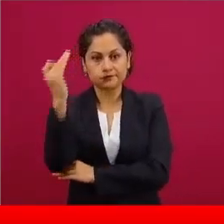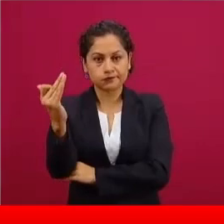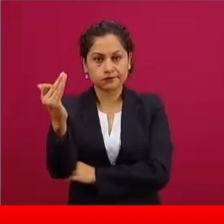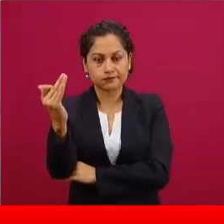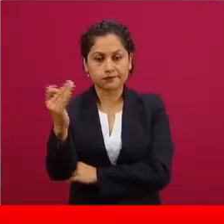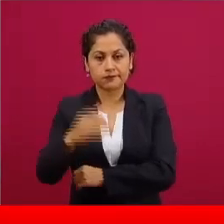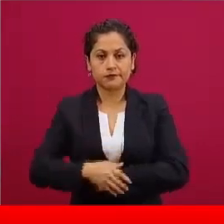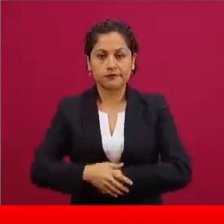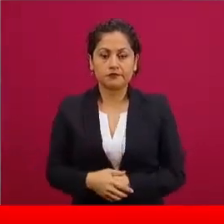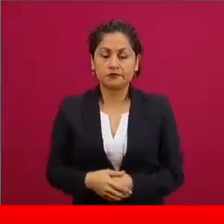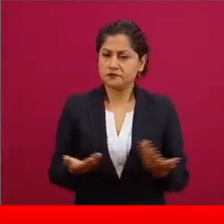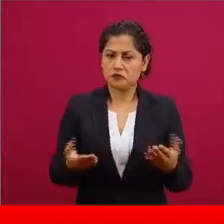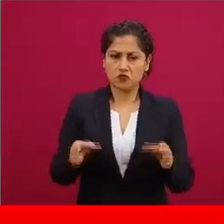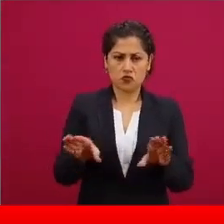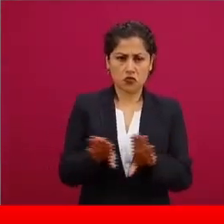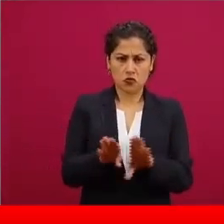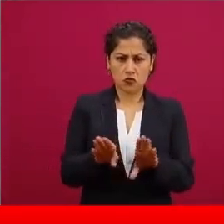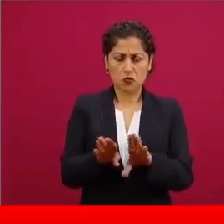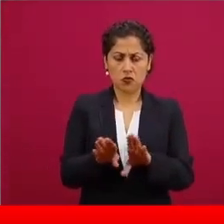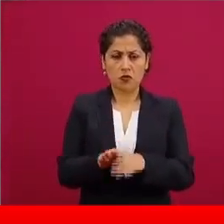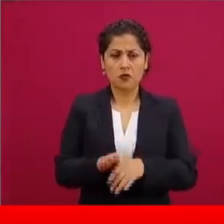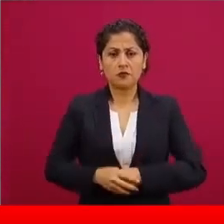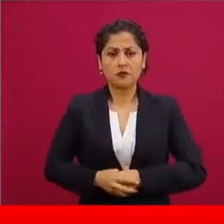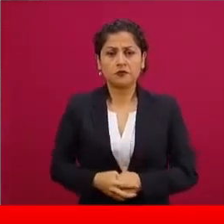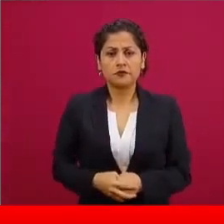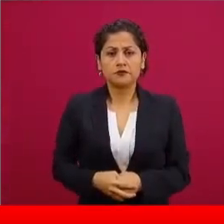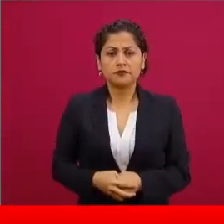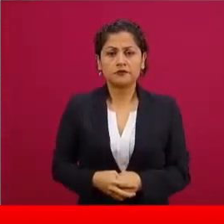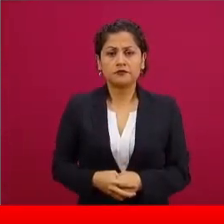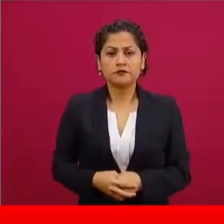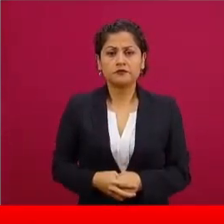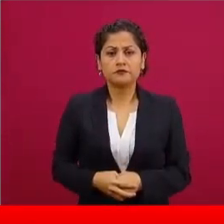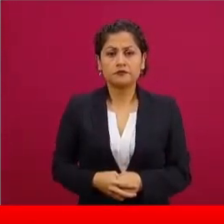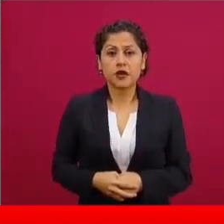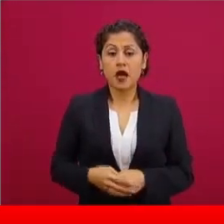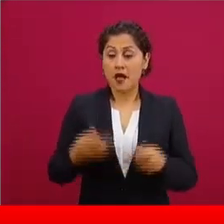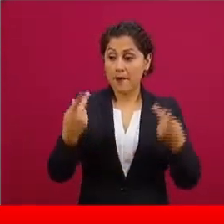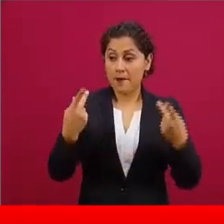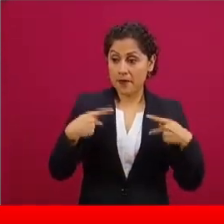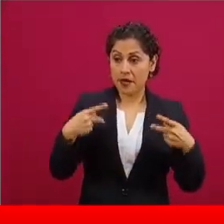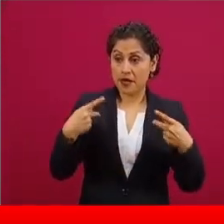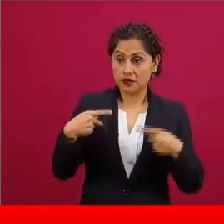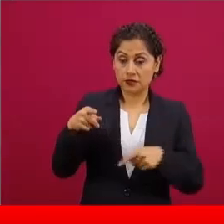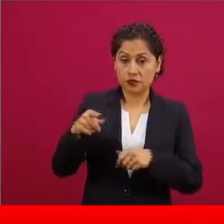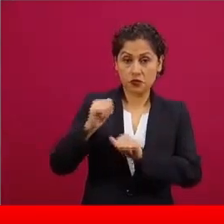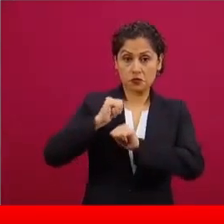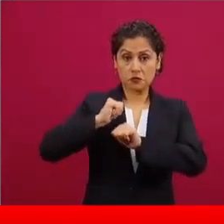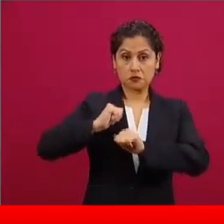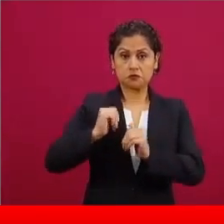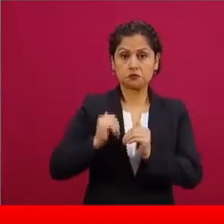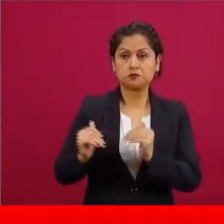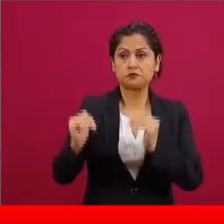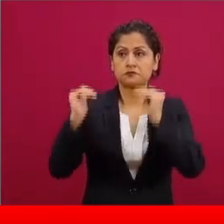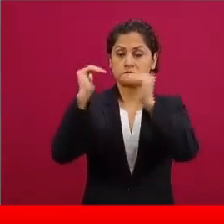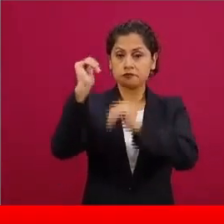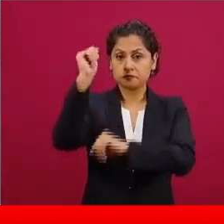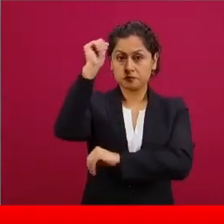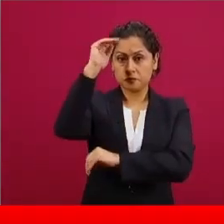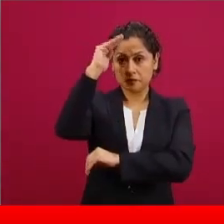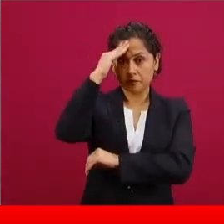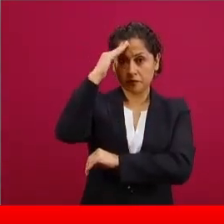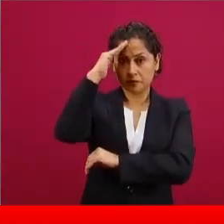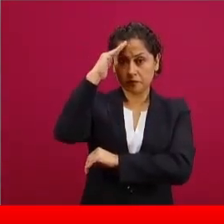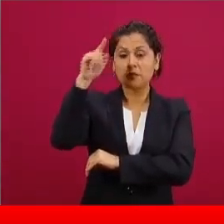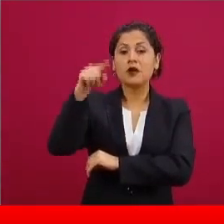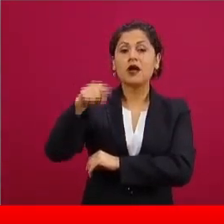es decir el que obtenga más ingresos aportará más